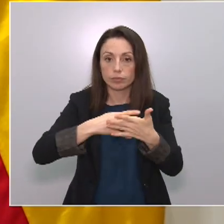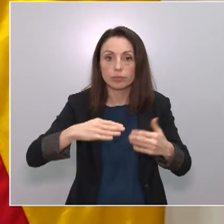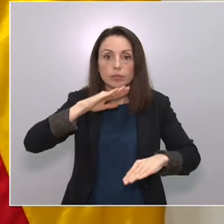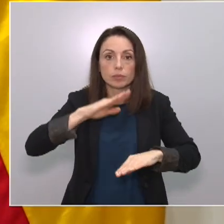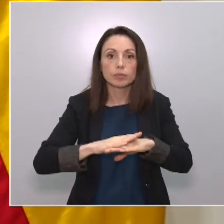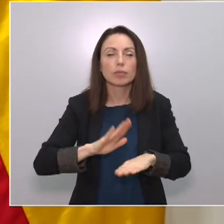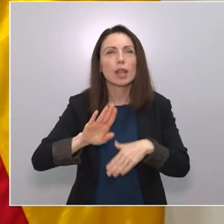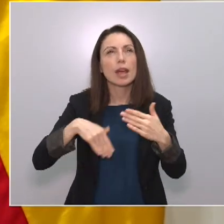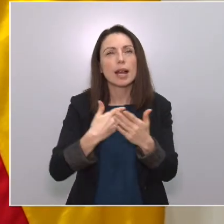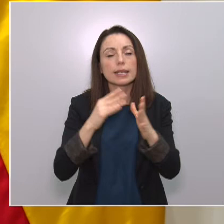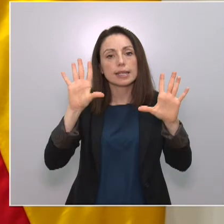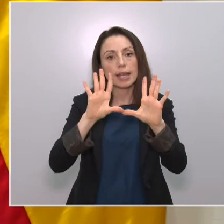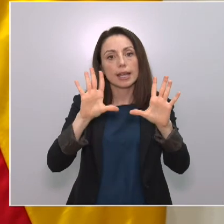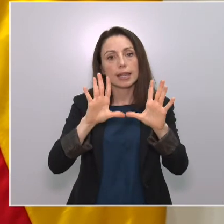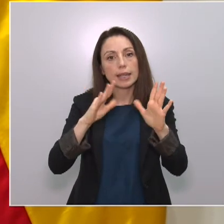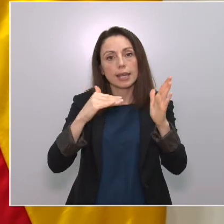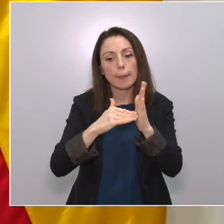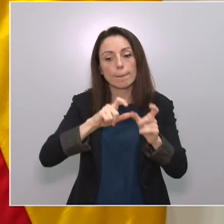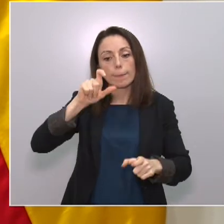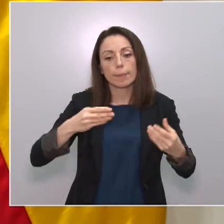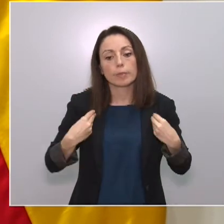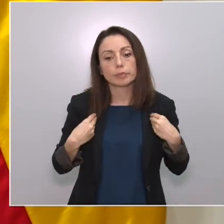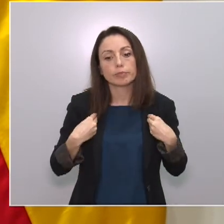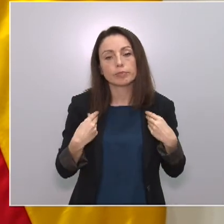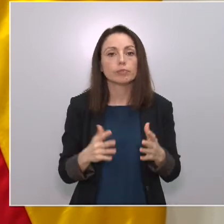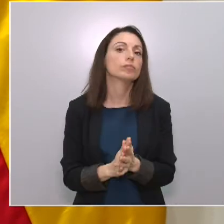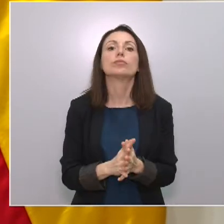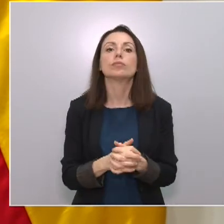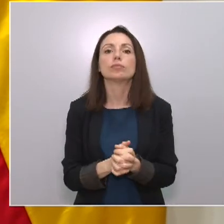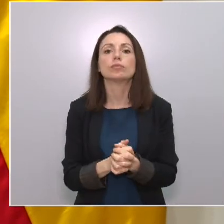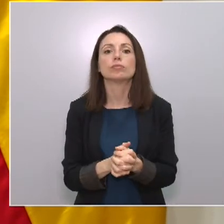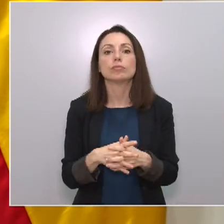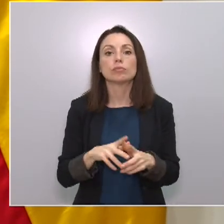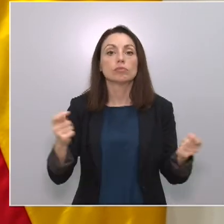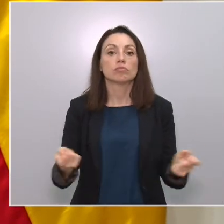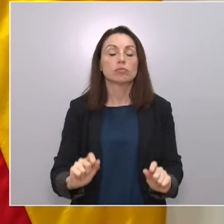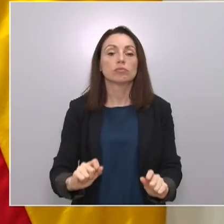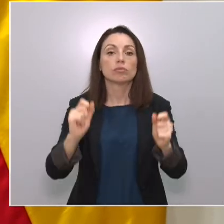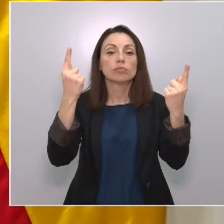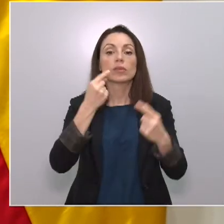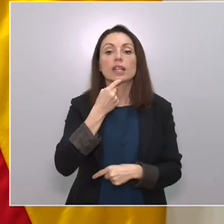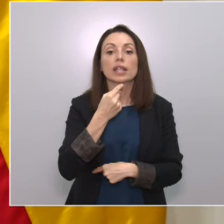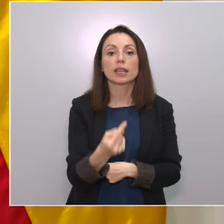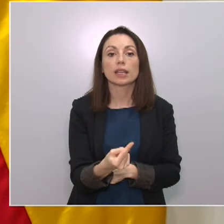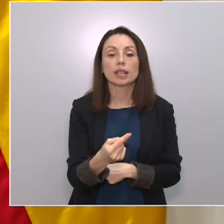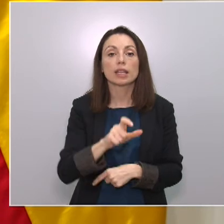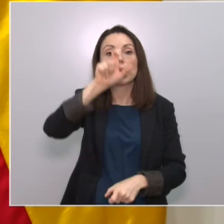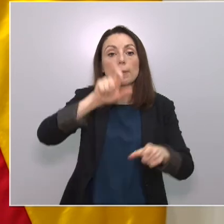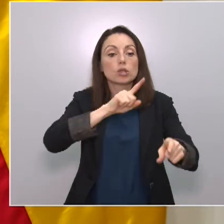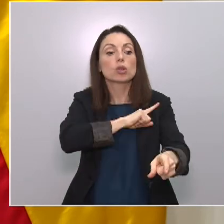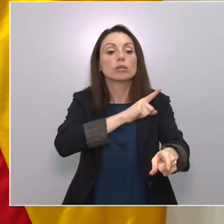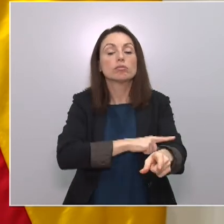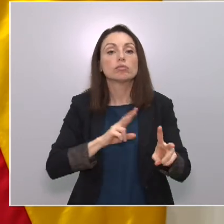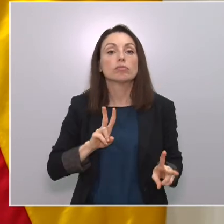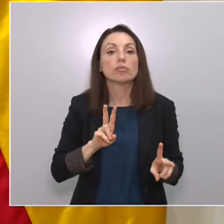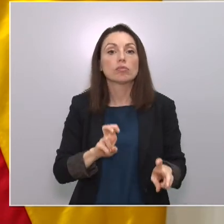hasta 10.000 habitantes, y ahora, en principio, ya en la fase 2 está contemplado, por lo menos lo que ha publicado en el boletín, que los deportistas, en principio,